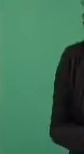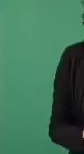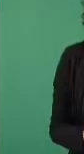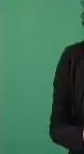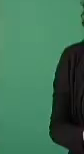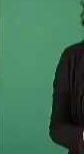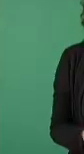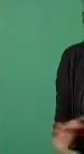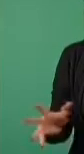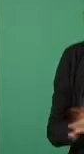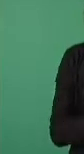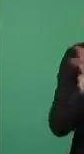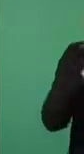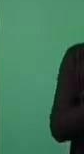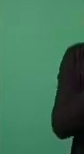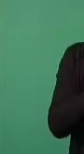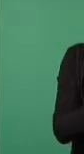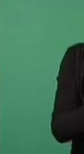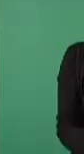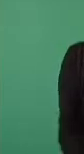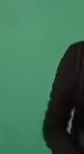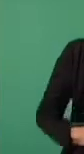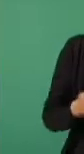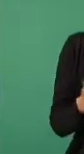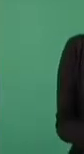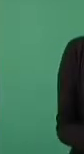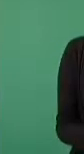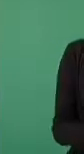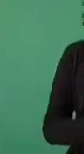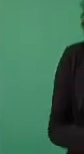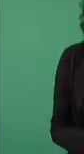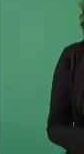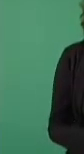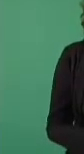Ya termino mi ciclo